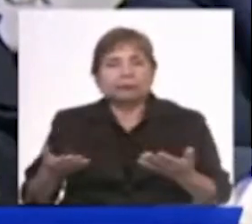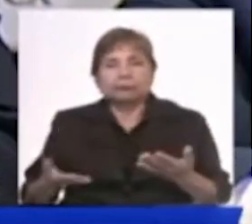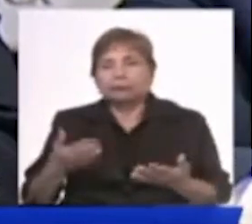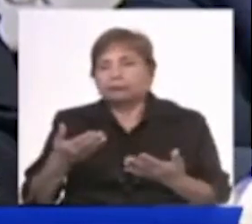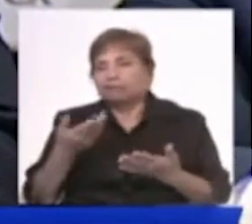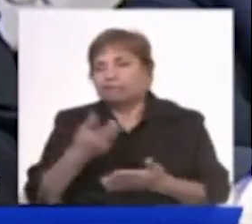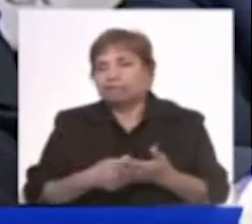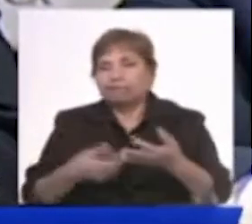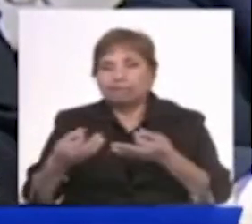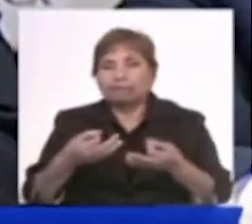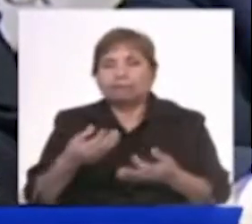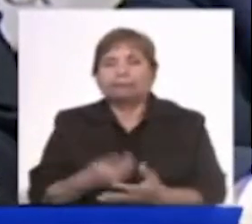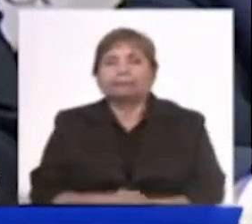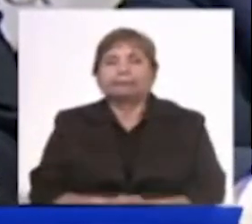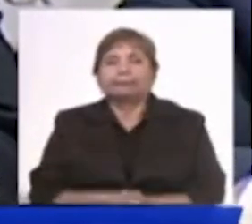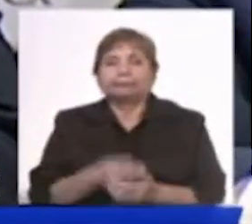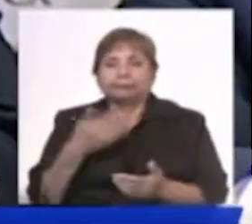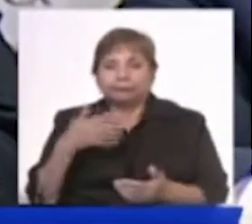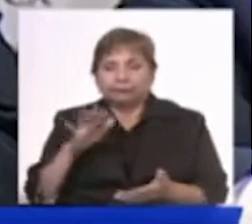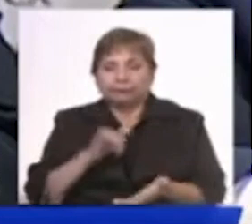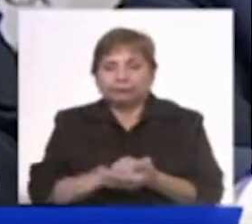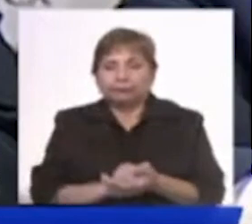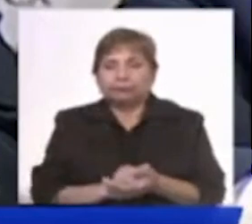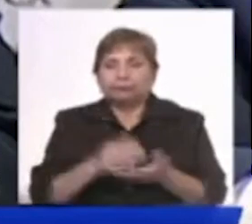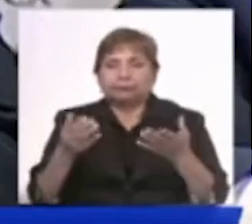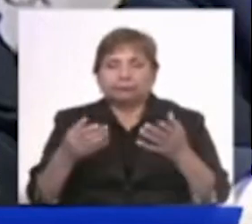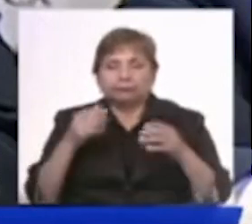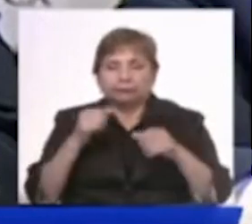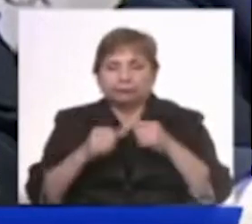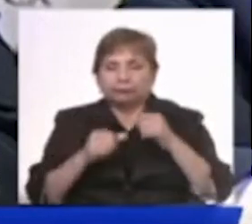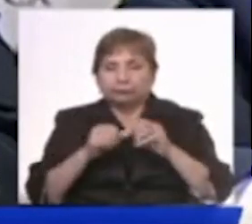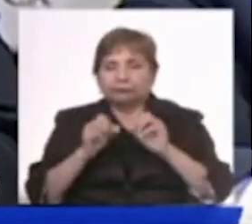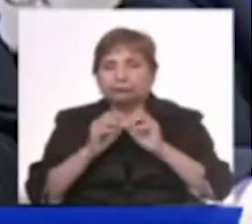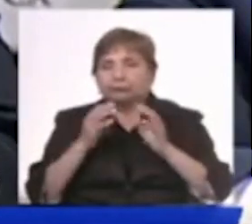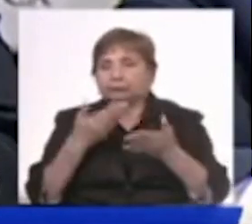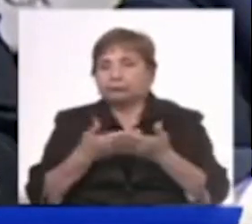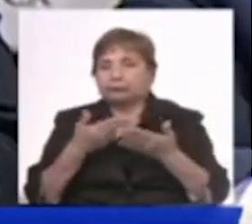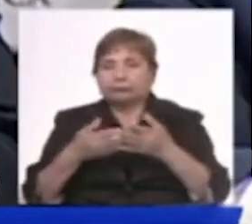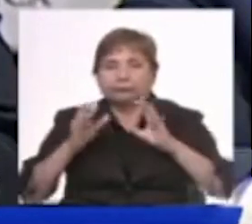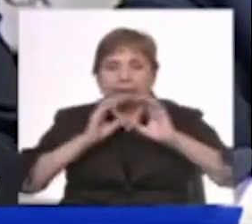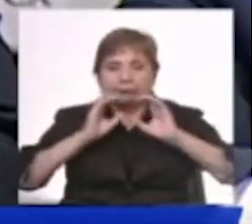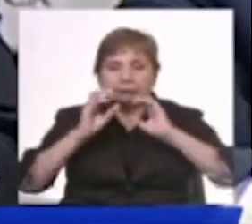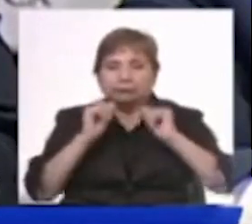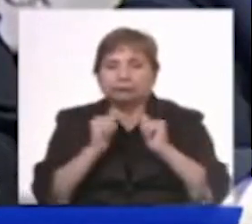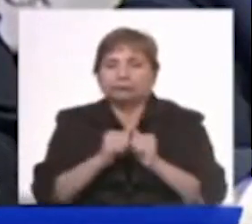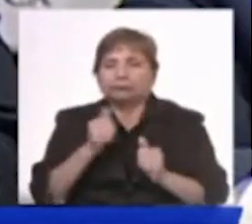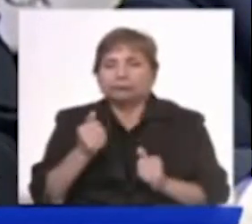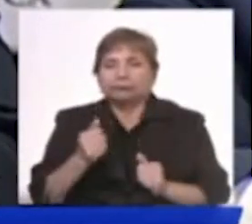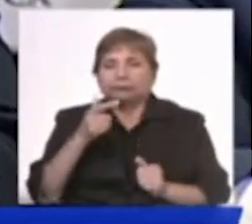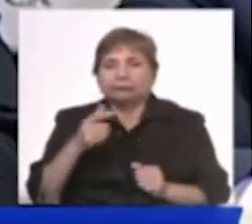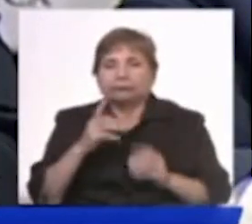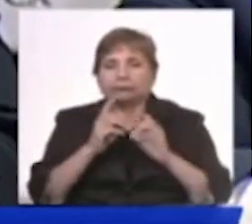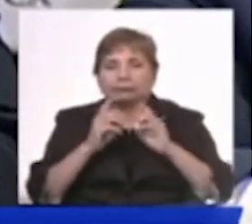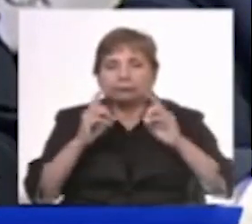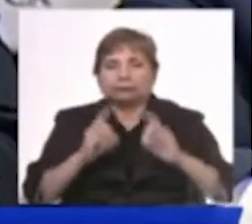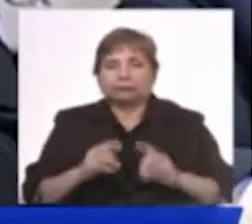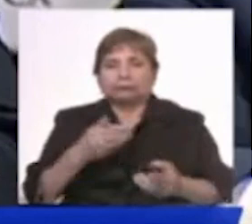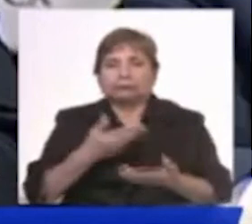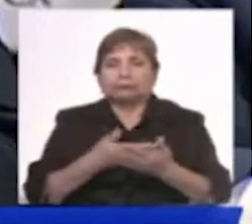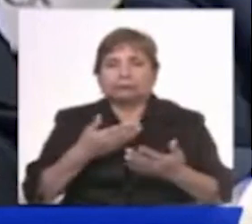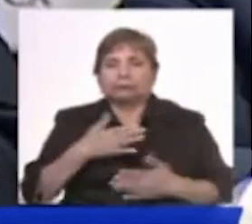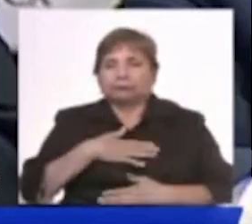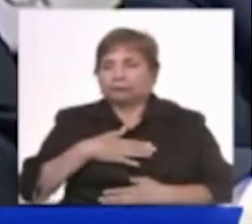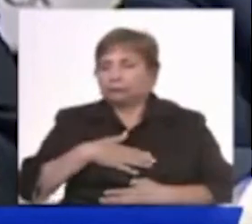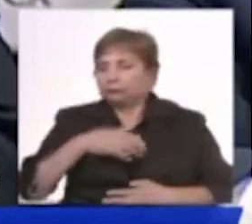por supuesto, ya a partir de la fecha se ha comunicado al Departamento de Recursos